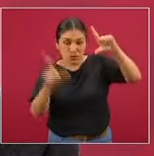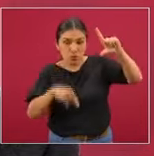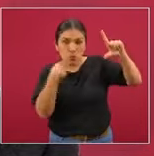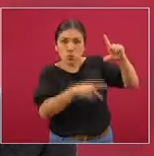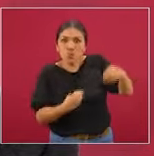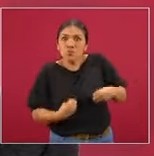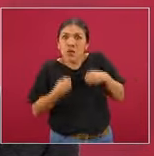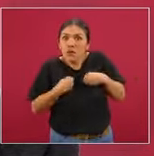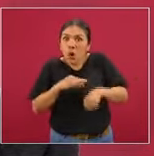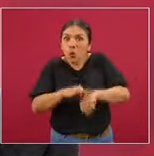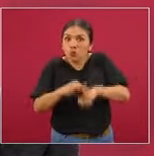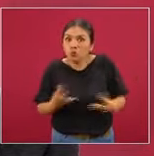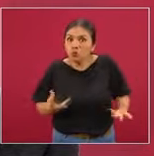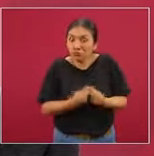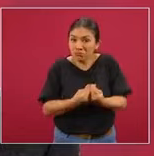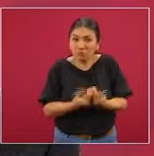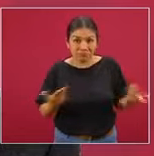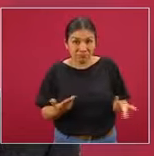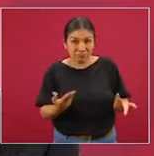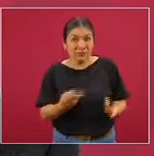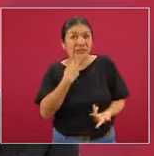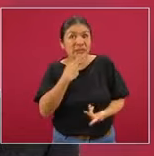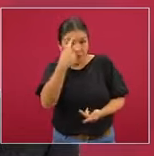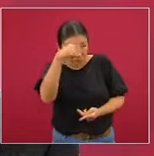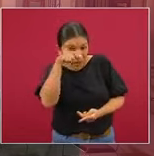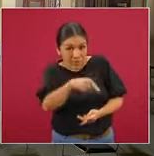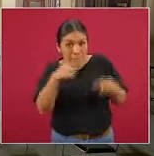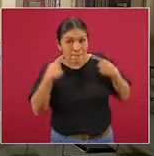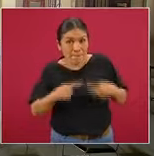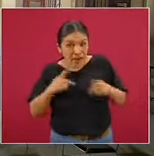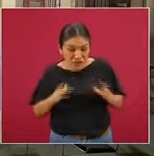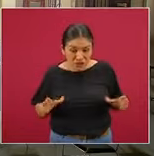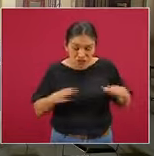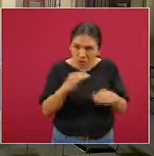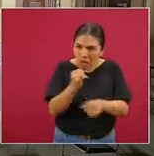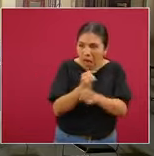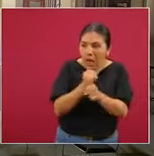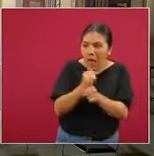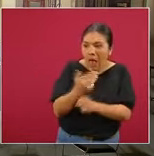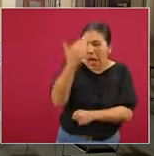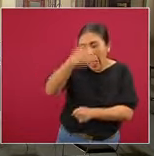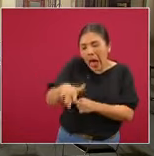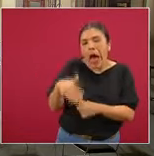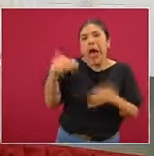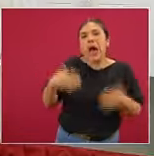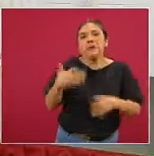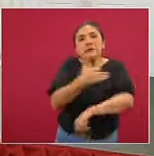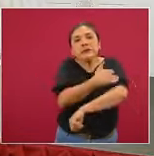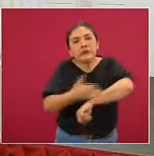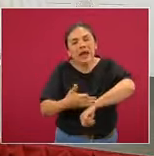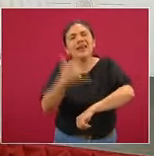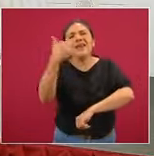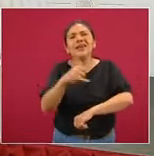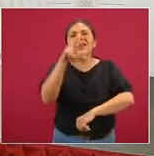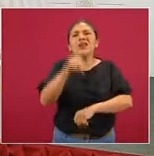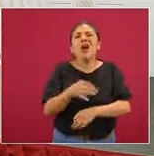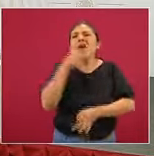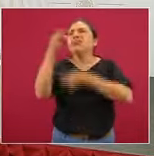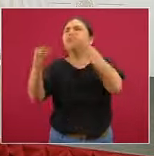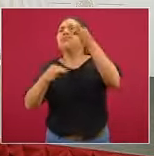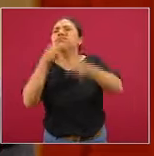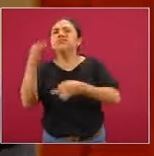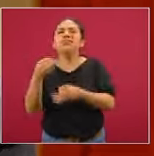muy benéfico que lo hagan por sí mismos o para sí mismos y también para evitar propagar